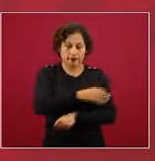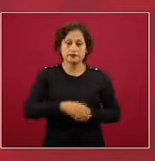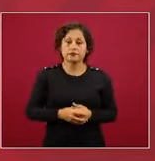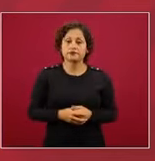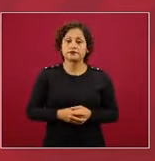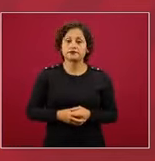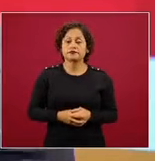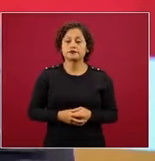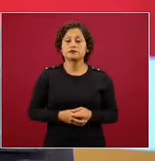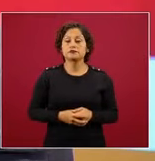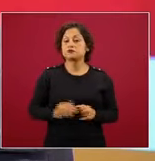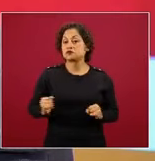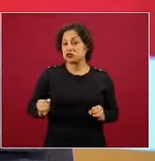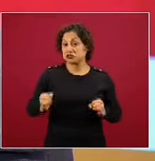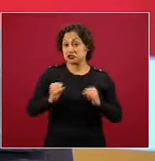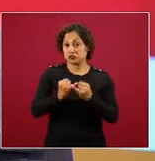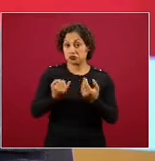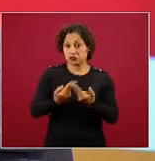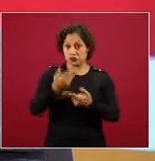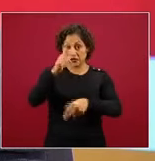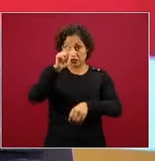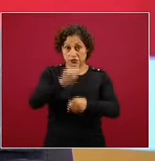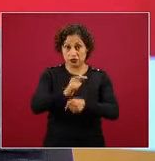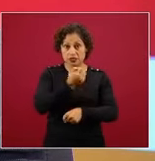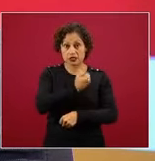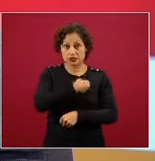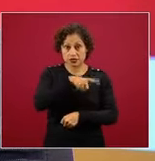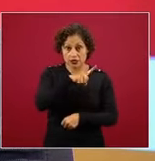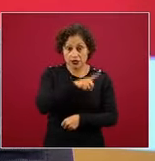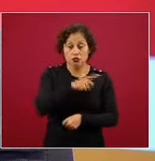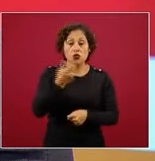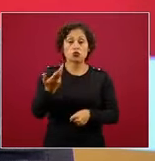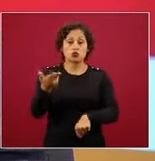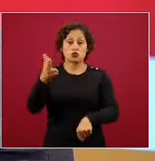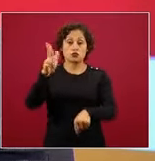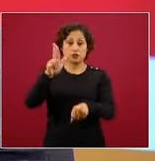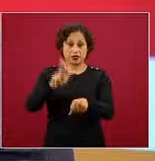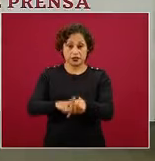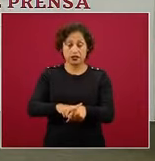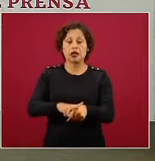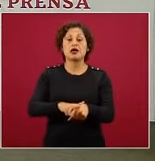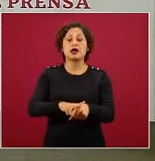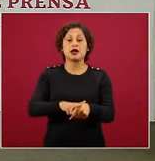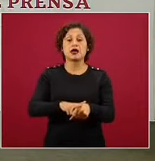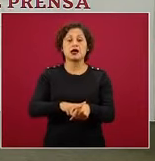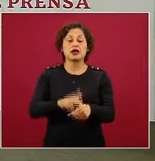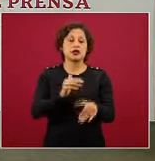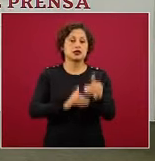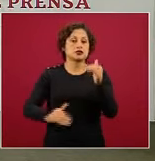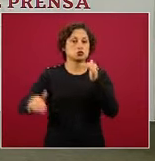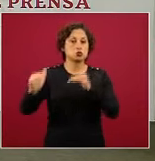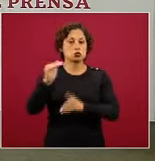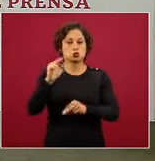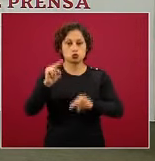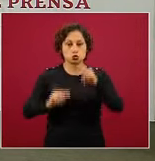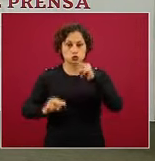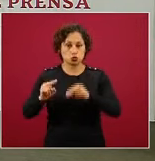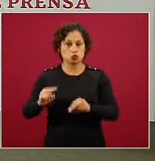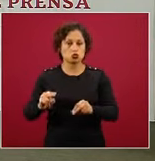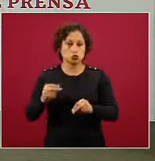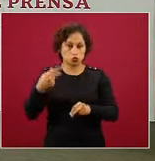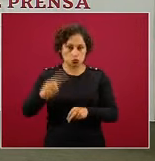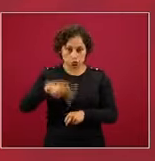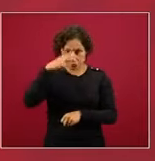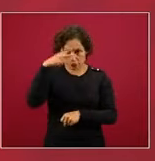los institutos nacionales de salud y hospitales de alta especialidad del país, participa el Centro Nacional